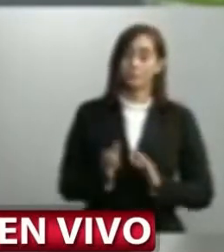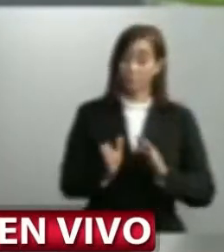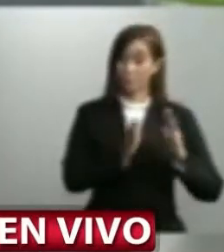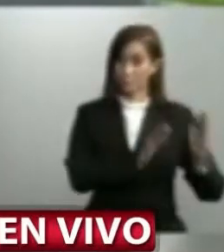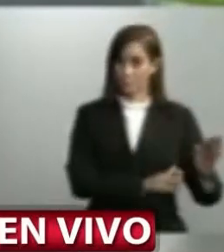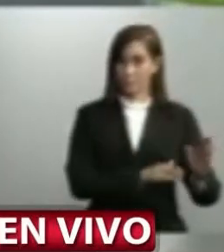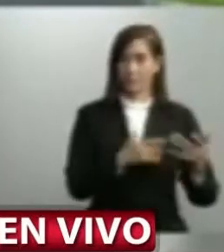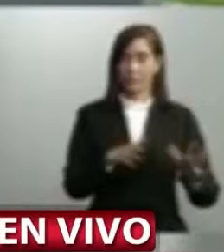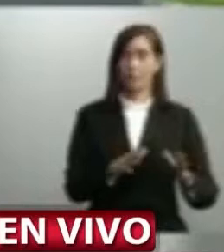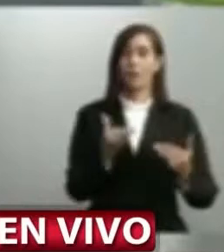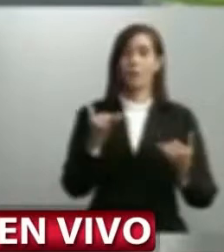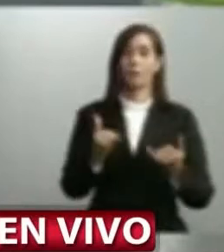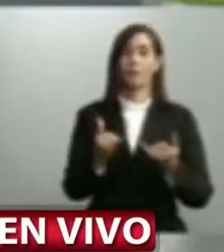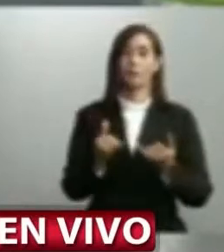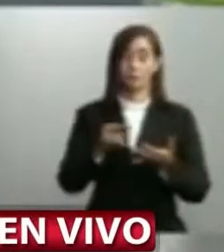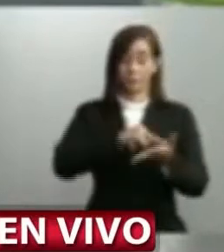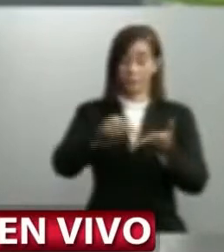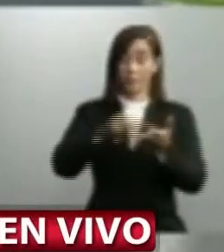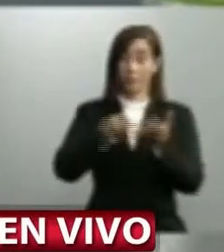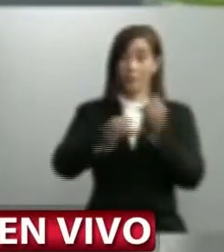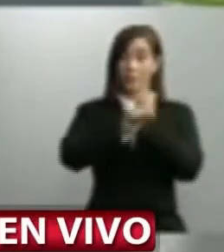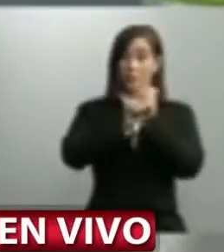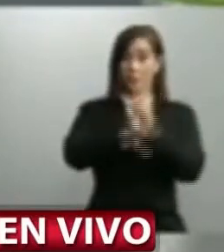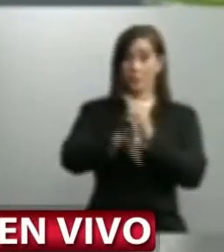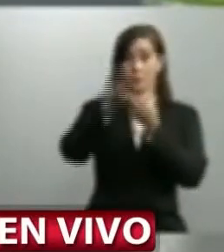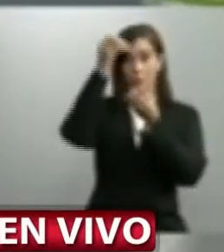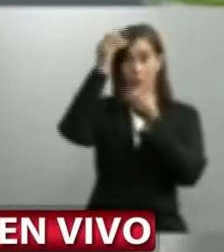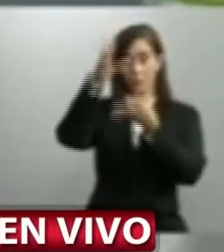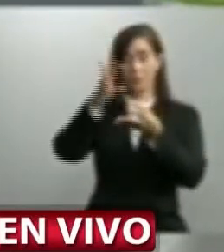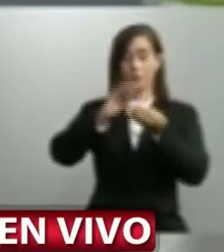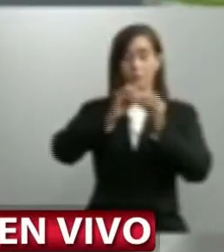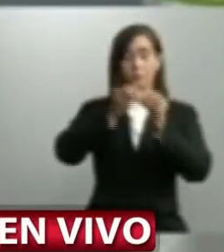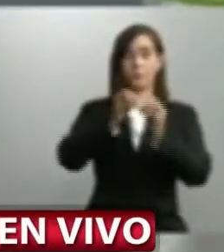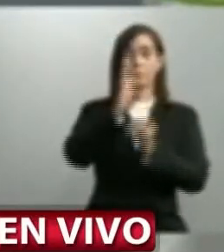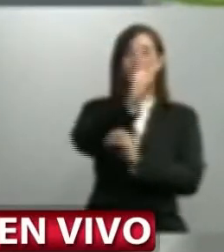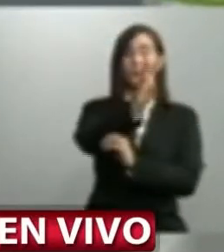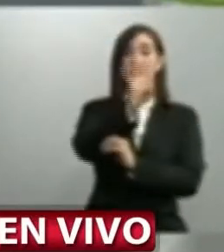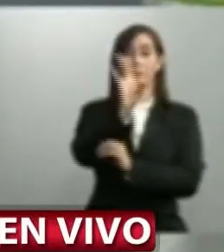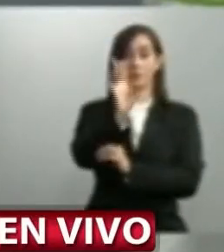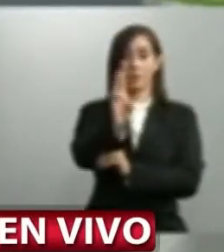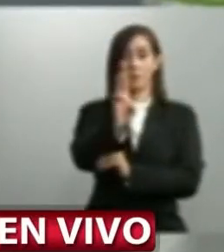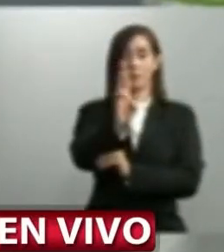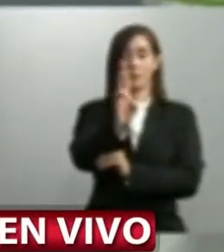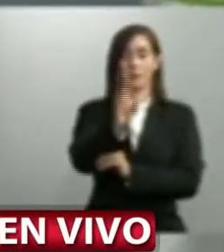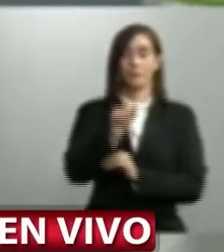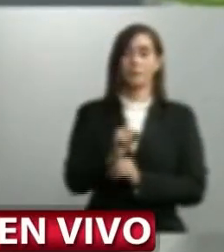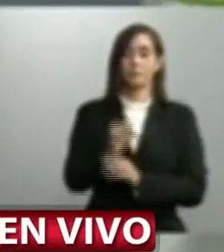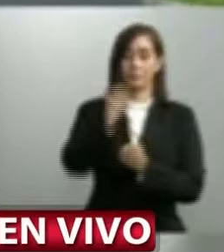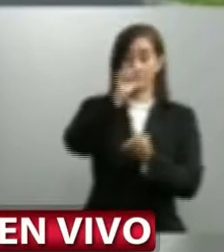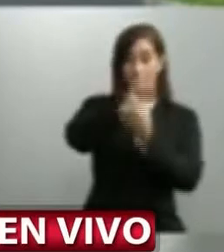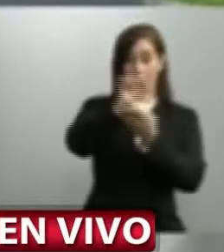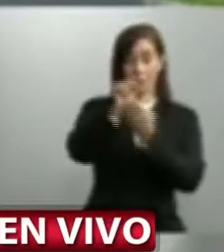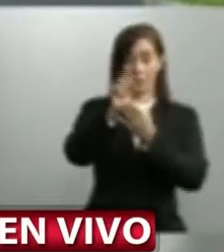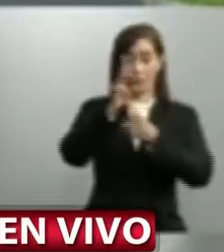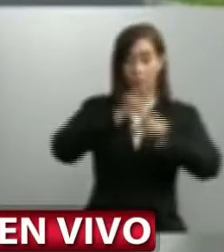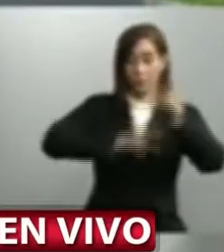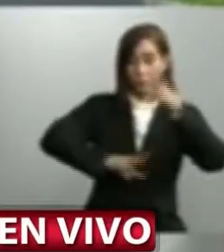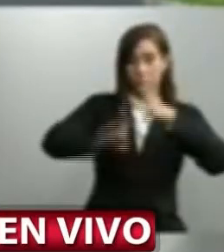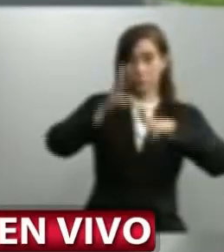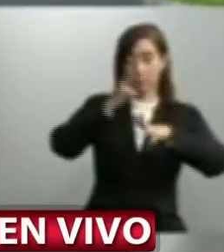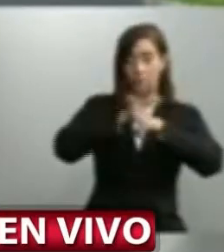Pasamos a dar lectura al boletín número 67. La situación global